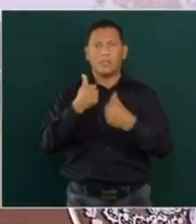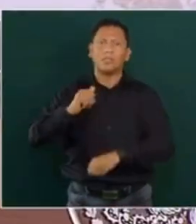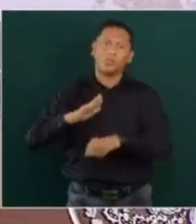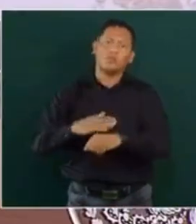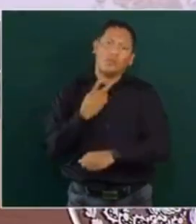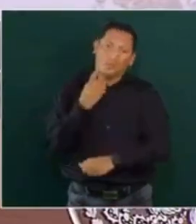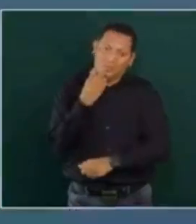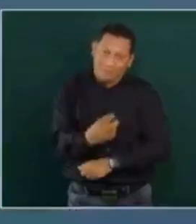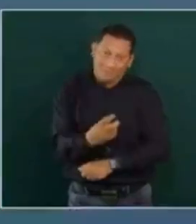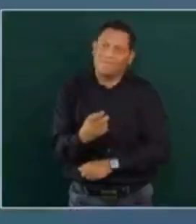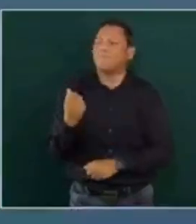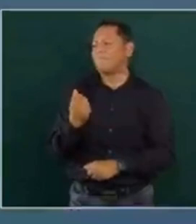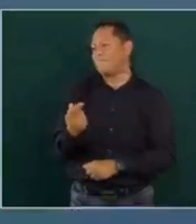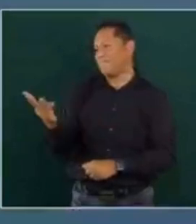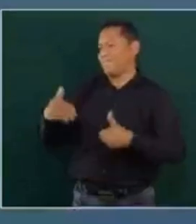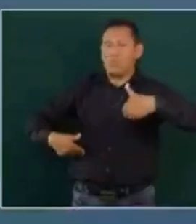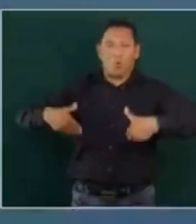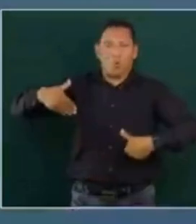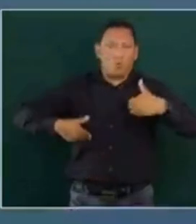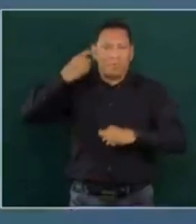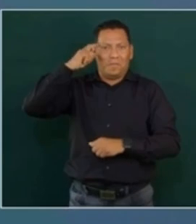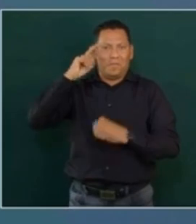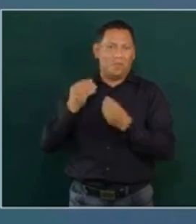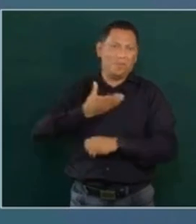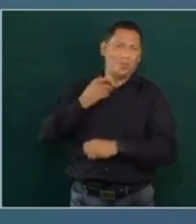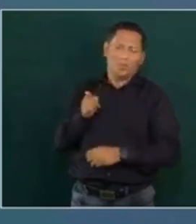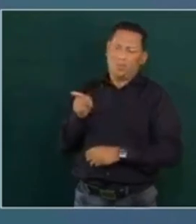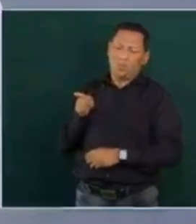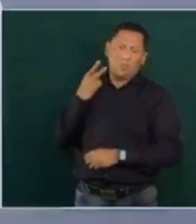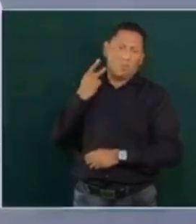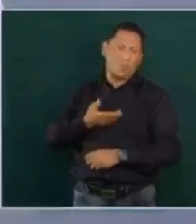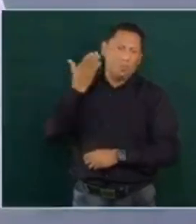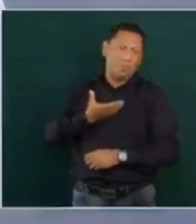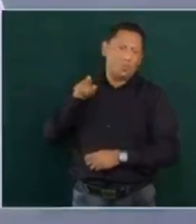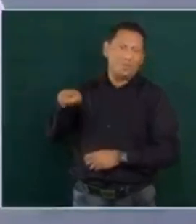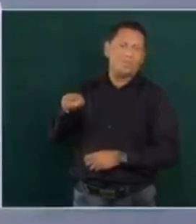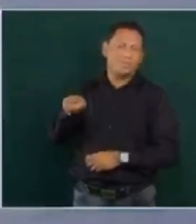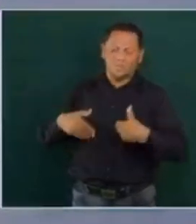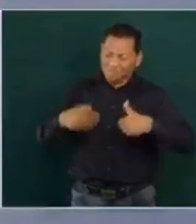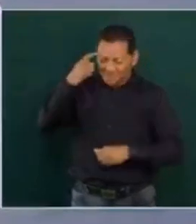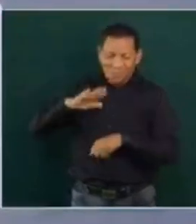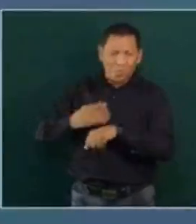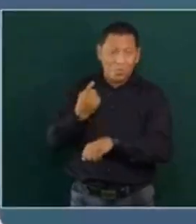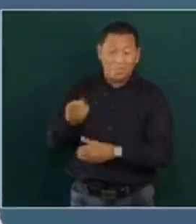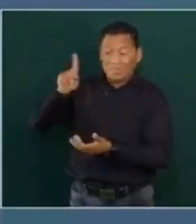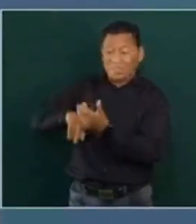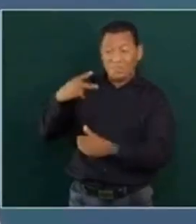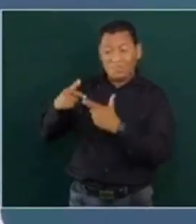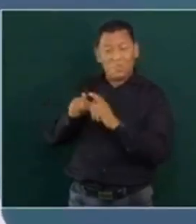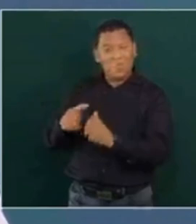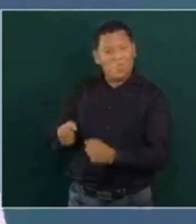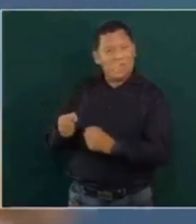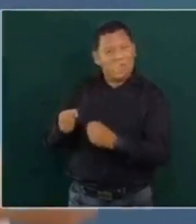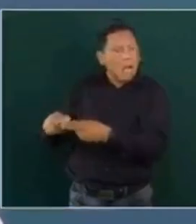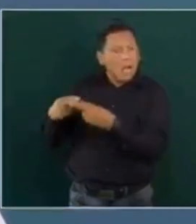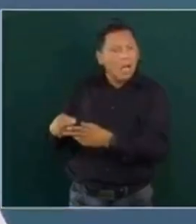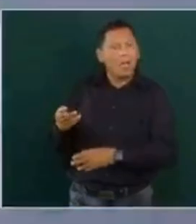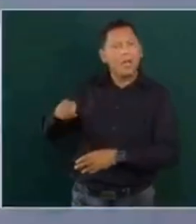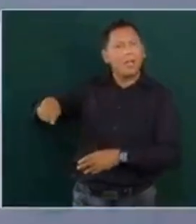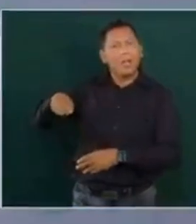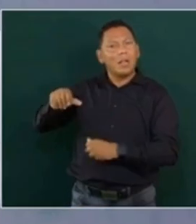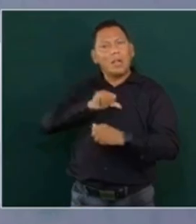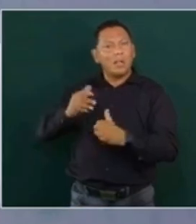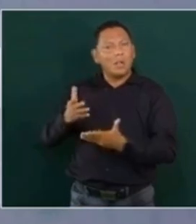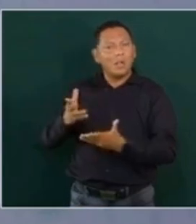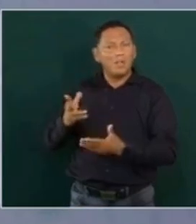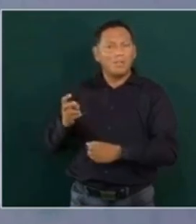están molestísimos los conservadores. Porque ellos son de corazón partidario de la oligarquía.